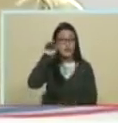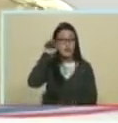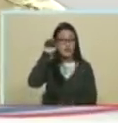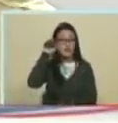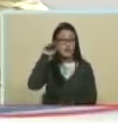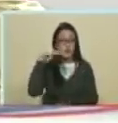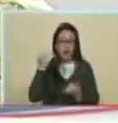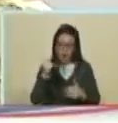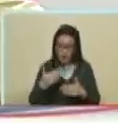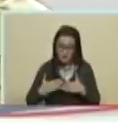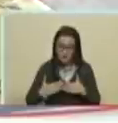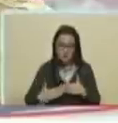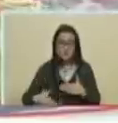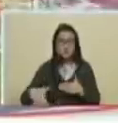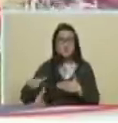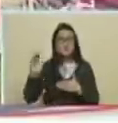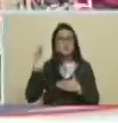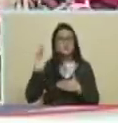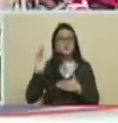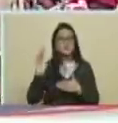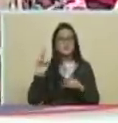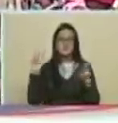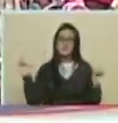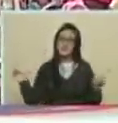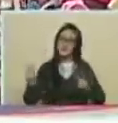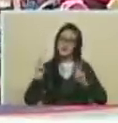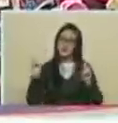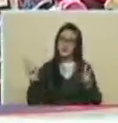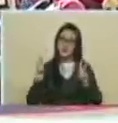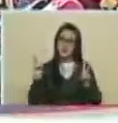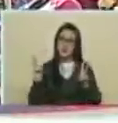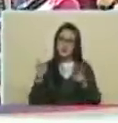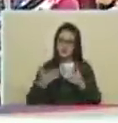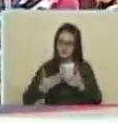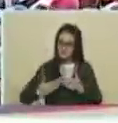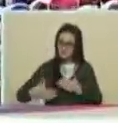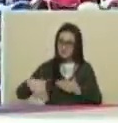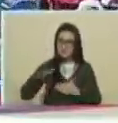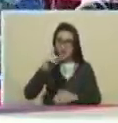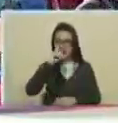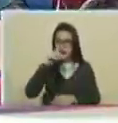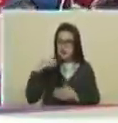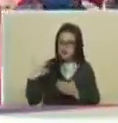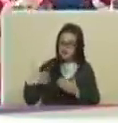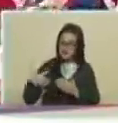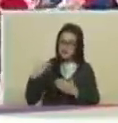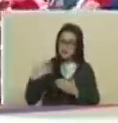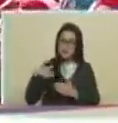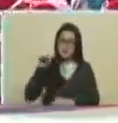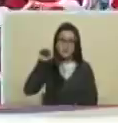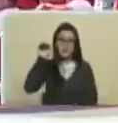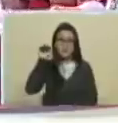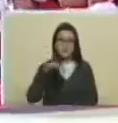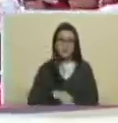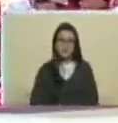que vamos a conquistar con grandes victorias en los meses y años que están por venir.